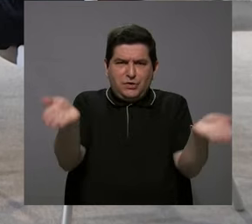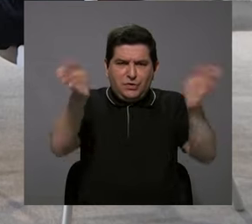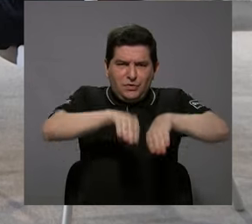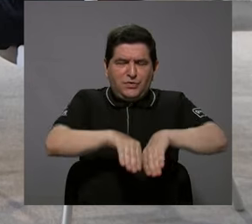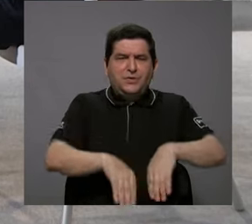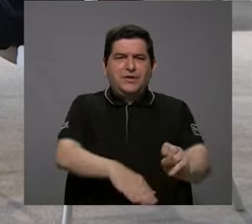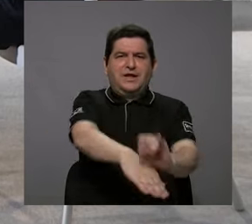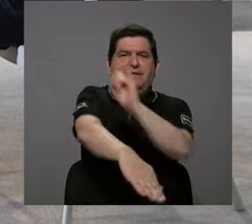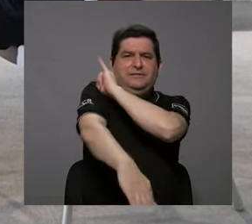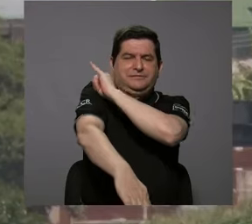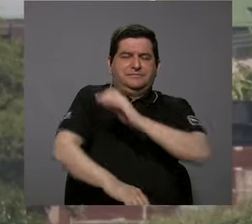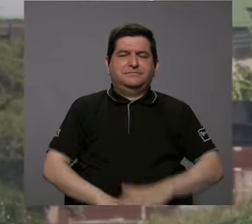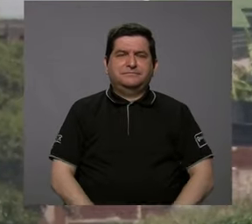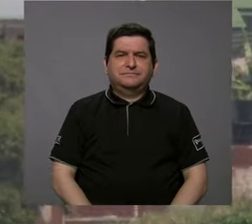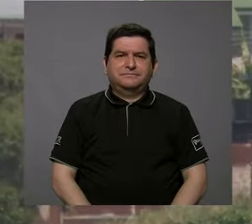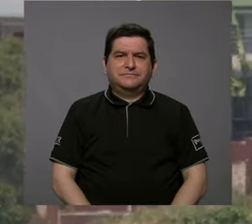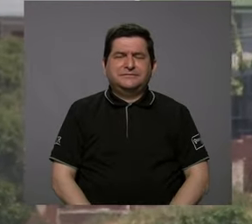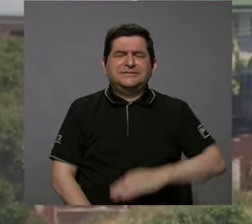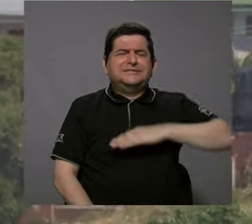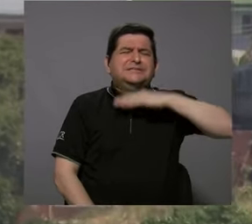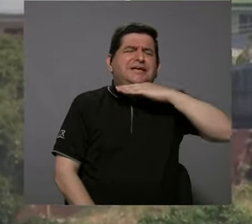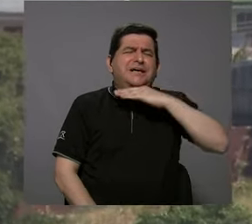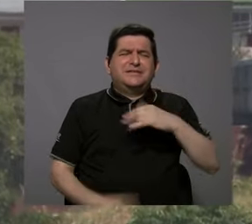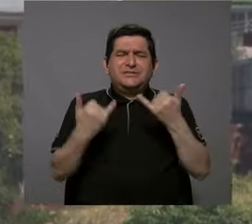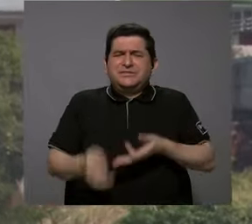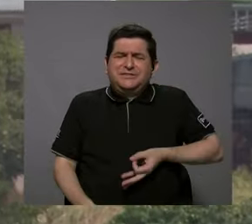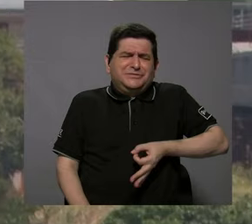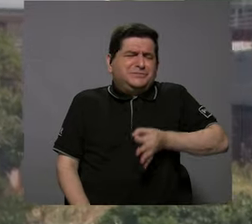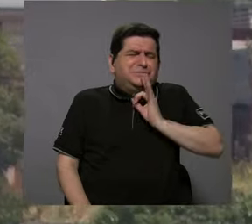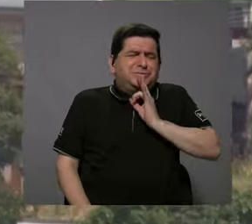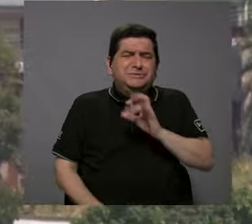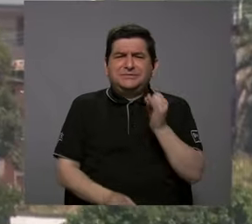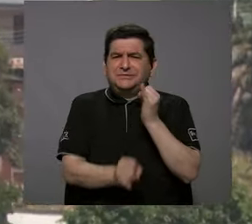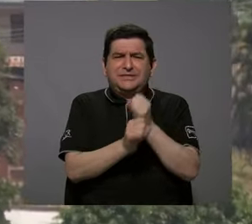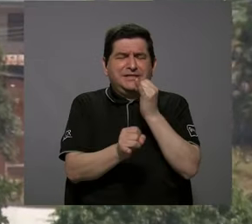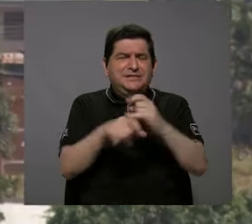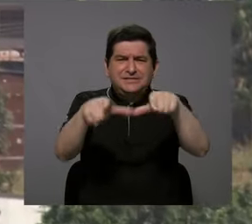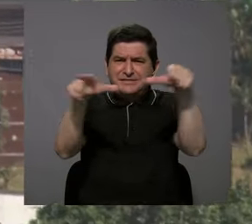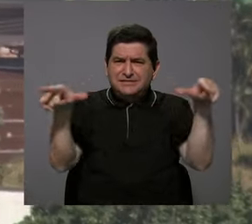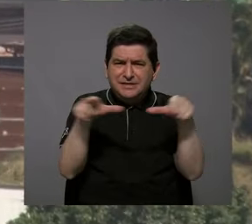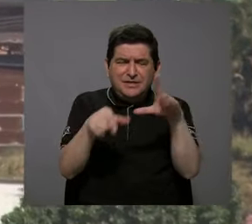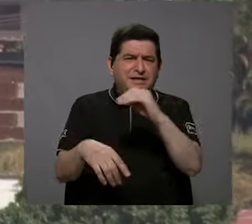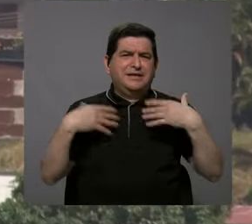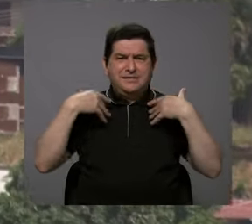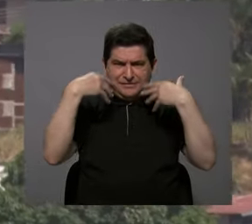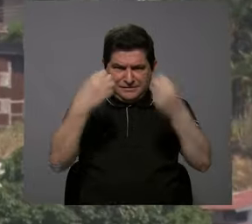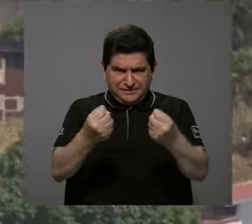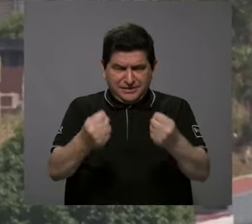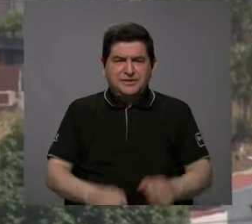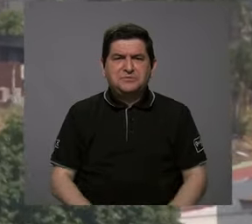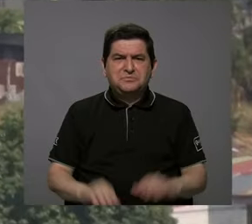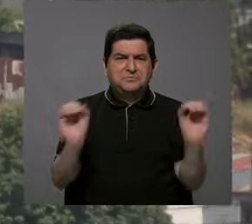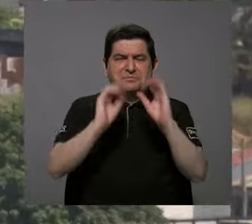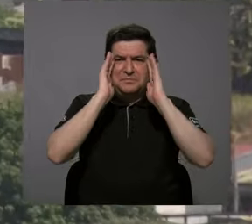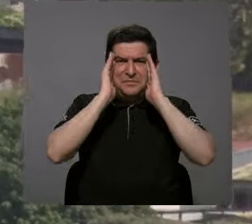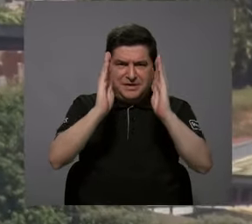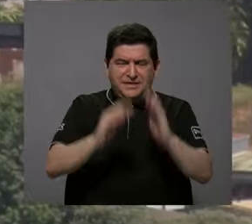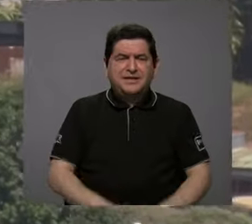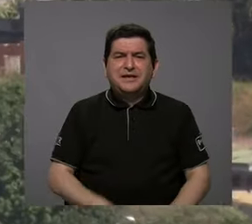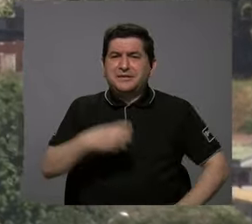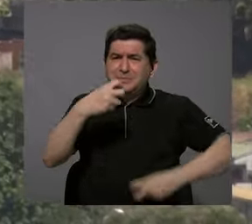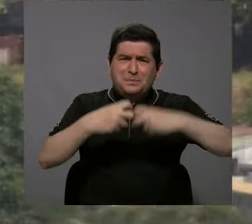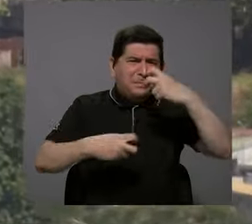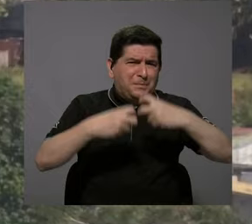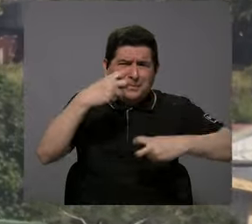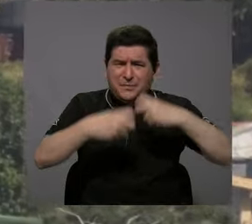de acer y desilusionados de las instituciones locales y sanitarias que no atienden sus